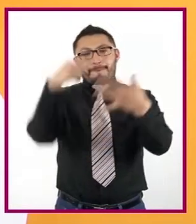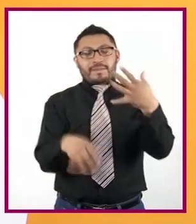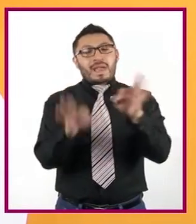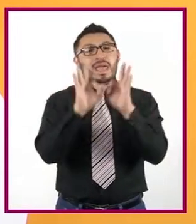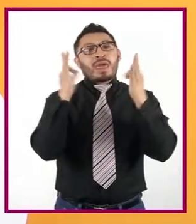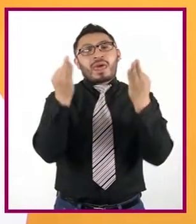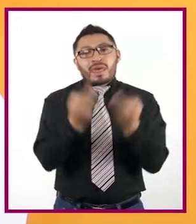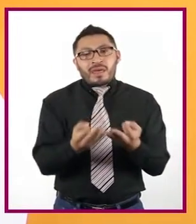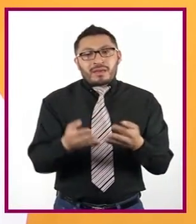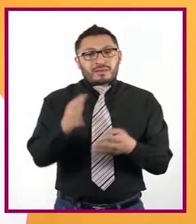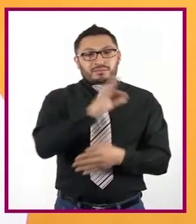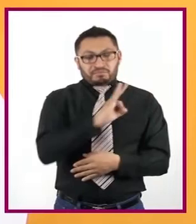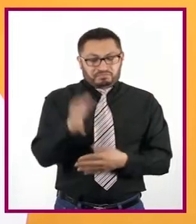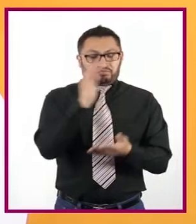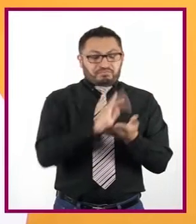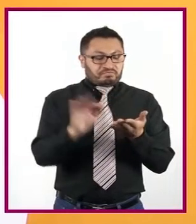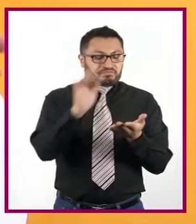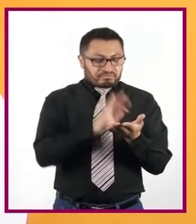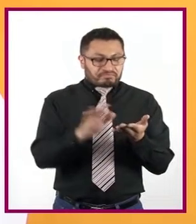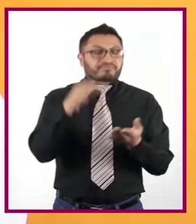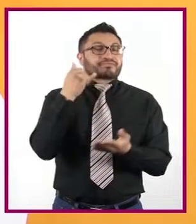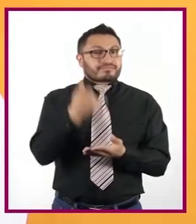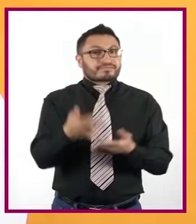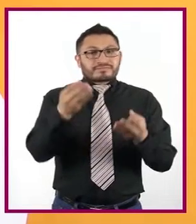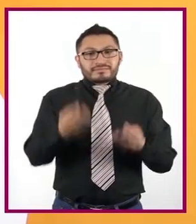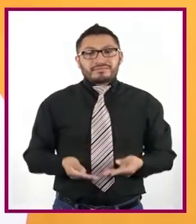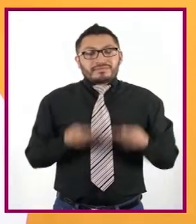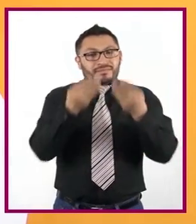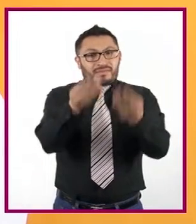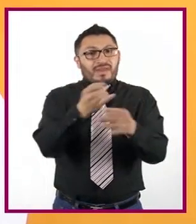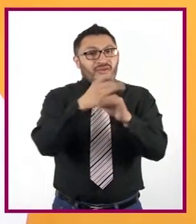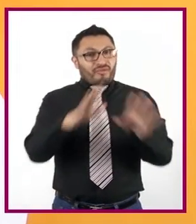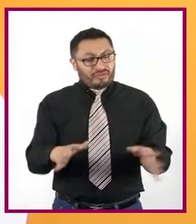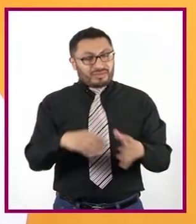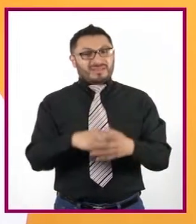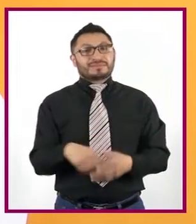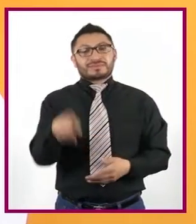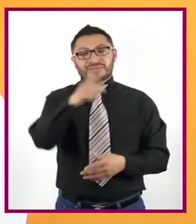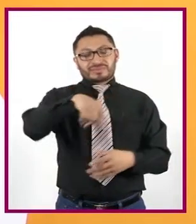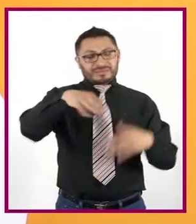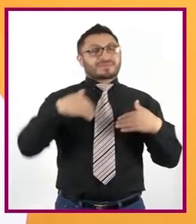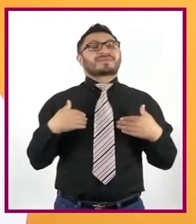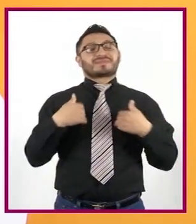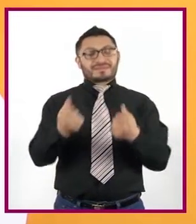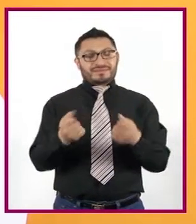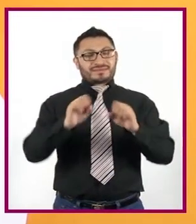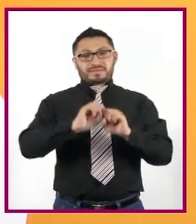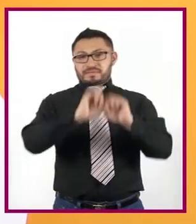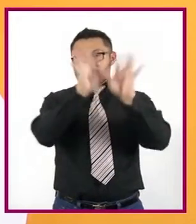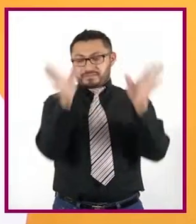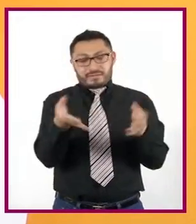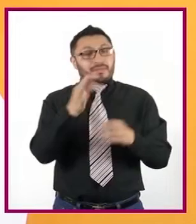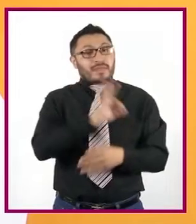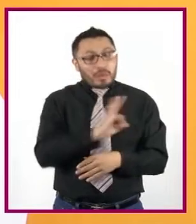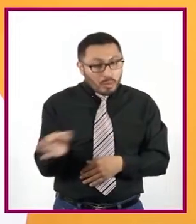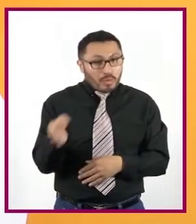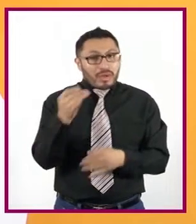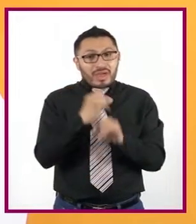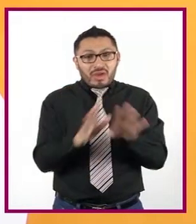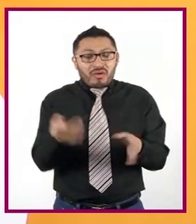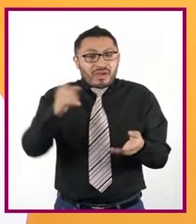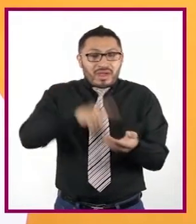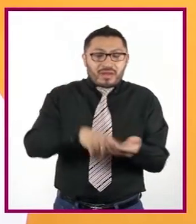formas en las que se puede leer y dar a conocer información, y que ésta puede estar contenida en